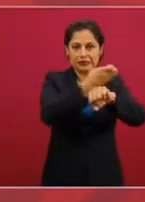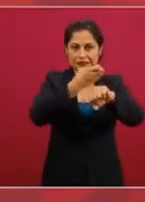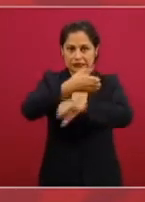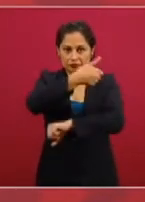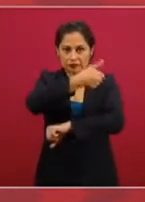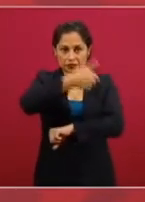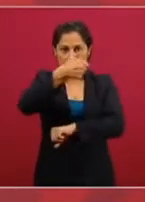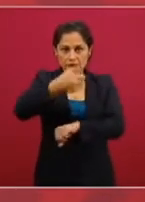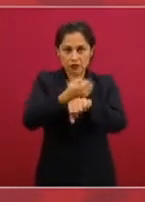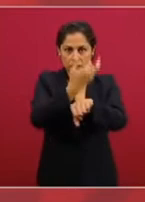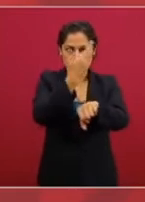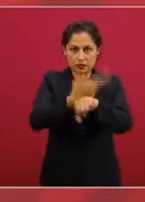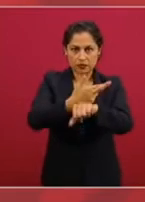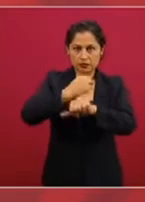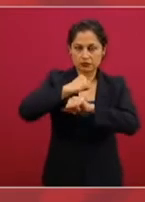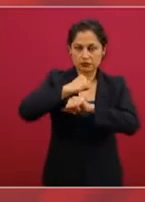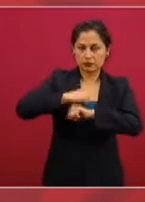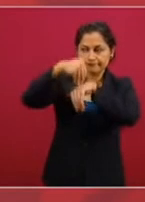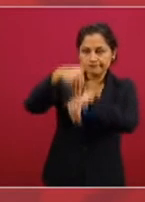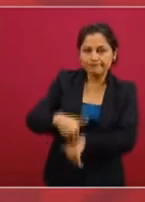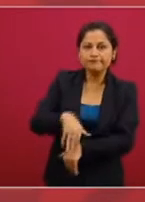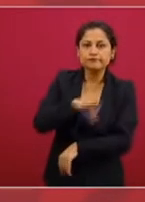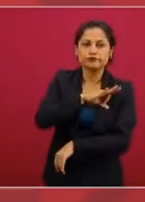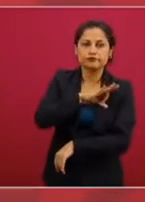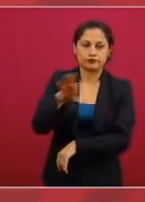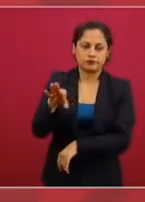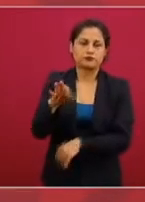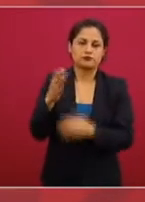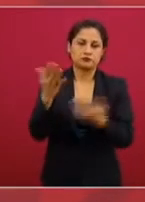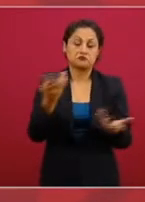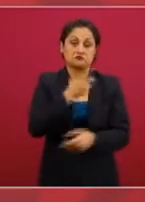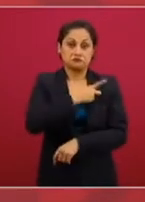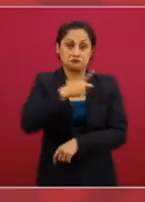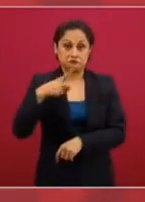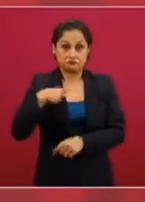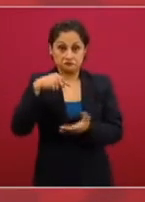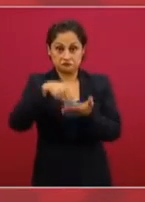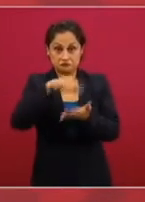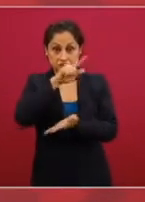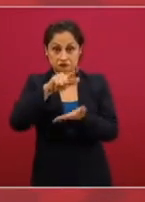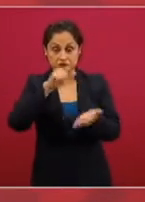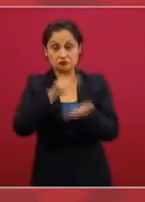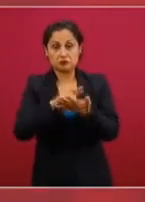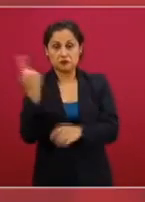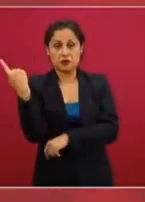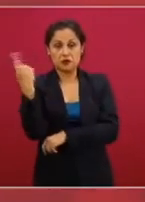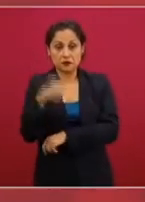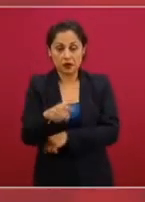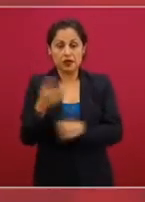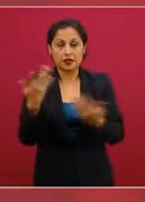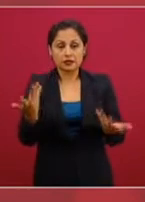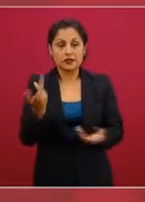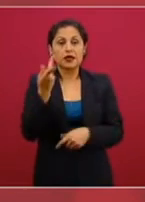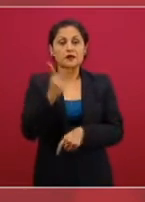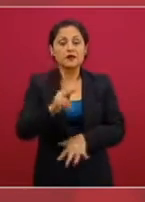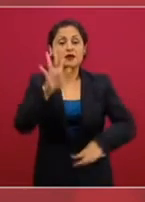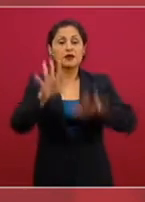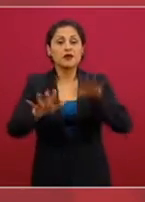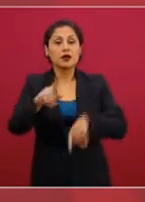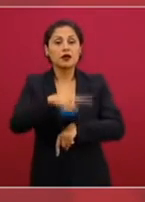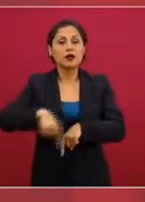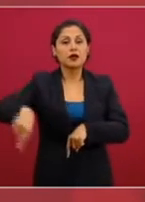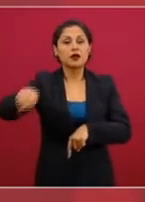debemos caer en distractores, porque puede haber elementos que son muy visibles de coerción